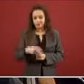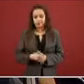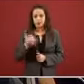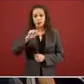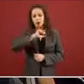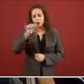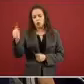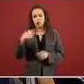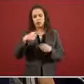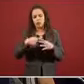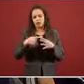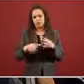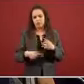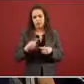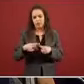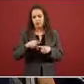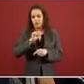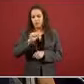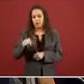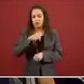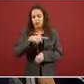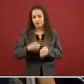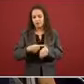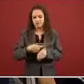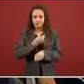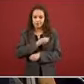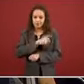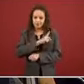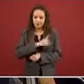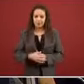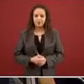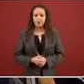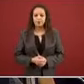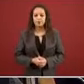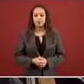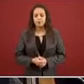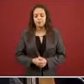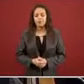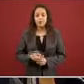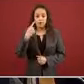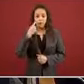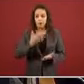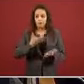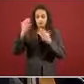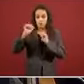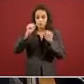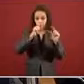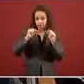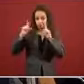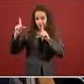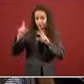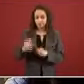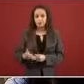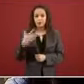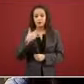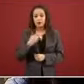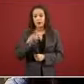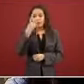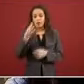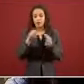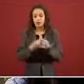salud. La siguiente, por favor. En esta diapositiva, lo que nos interesa señalar es 3